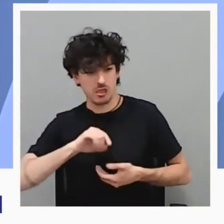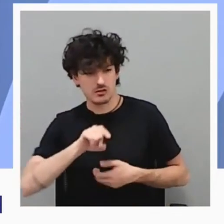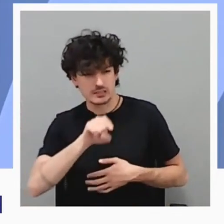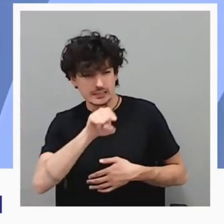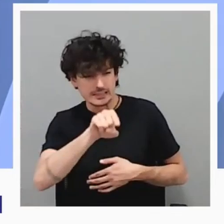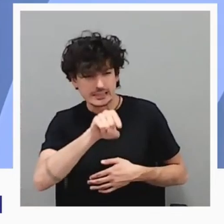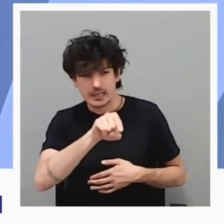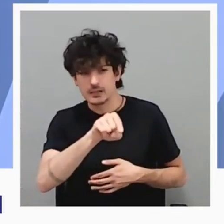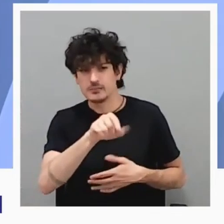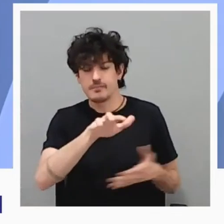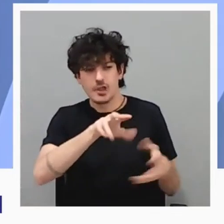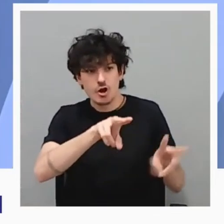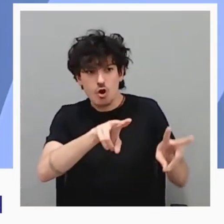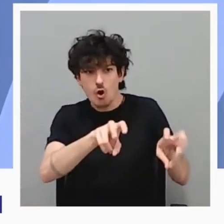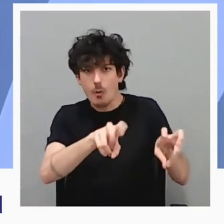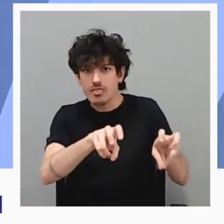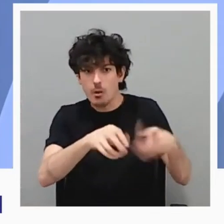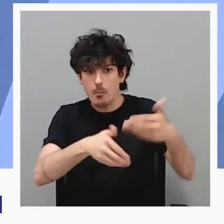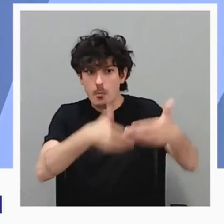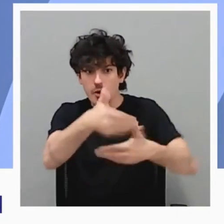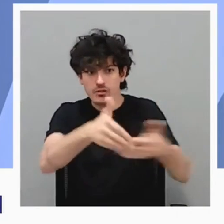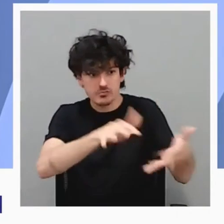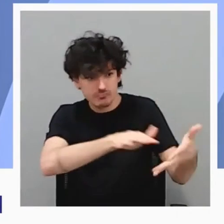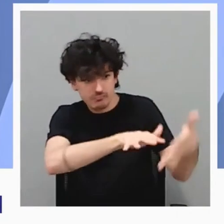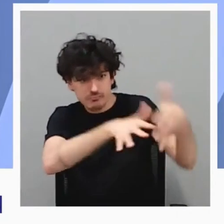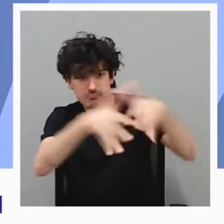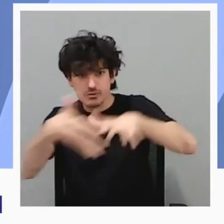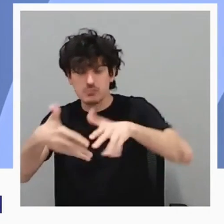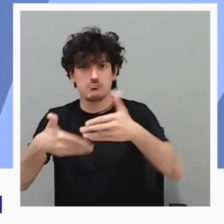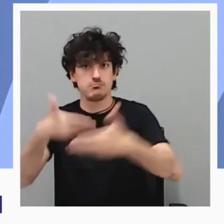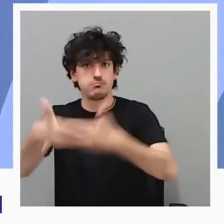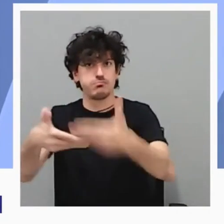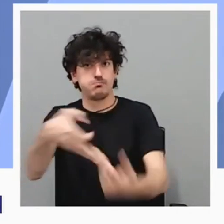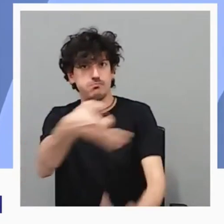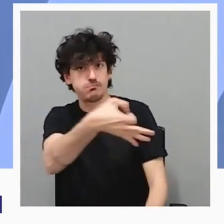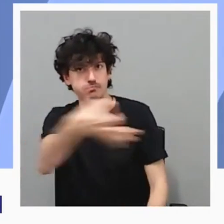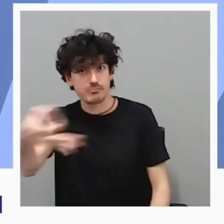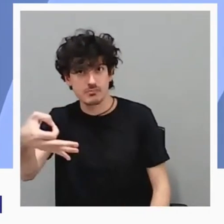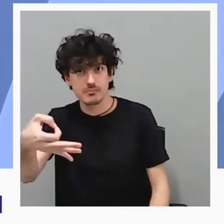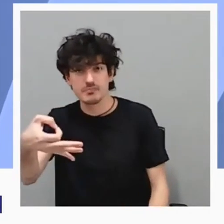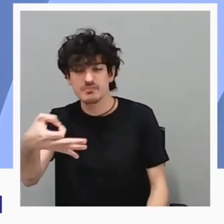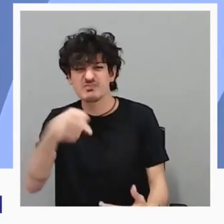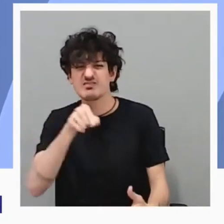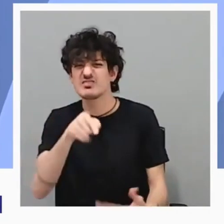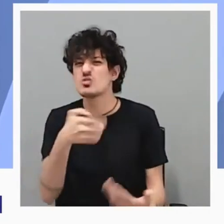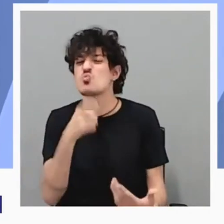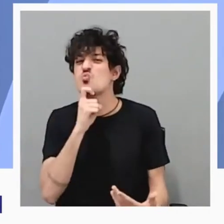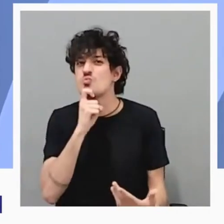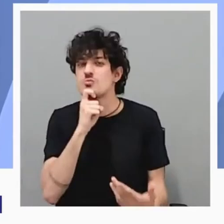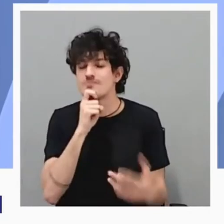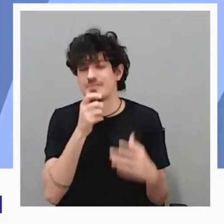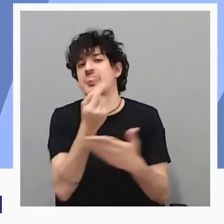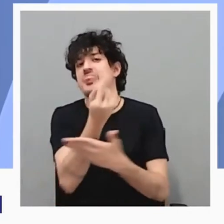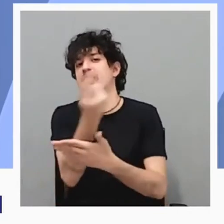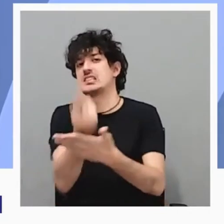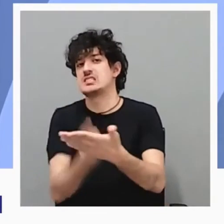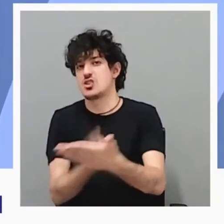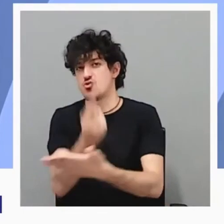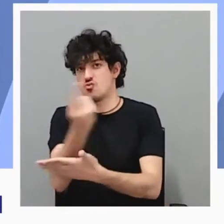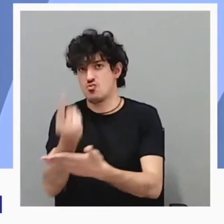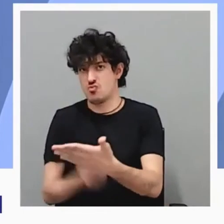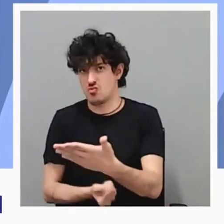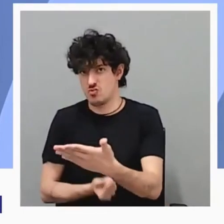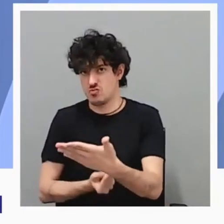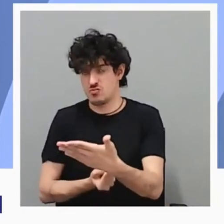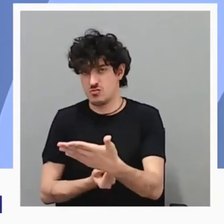la innovación y el proceso. Y eso tiene que ver con el diseño. En la innovación social es fundamental saber detectar